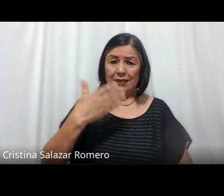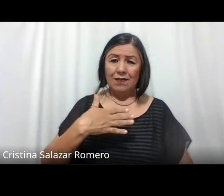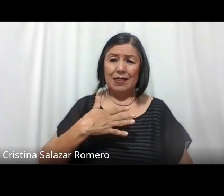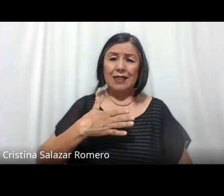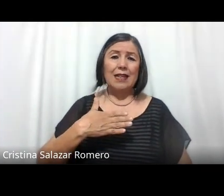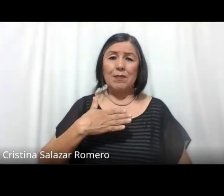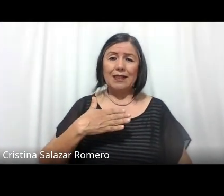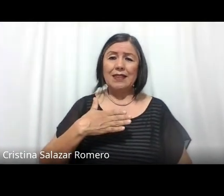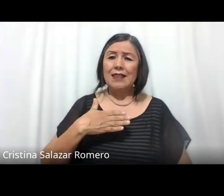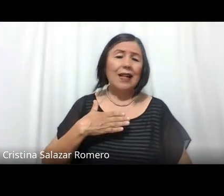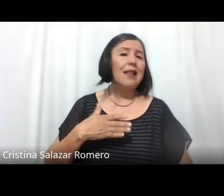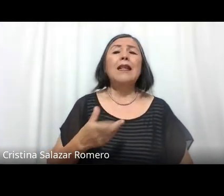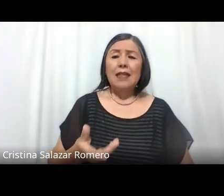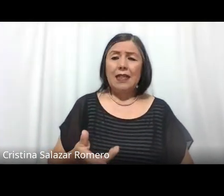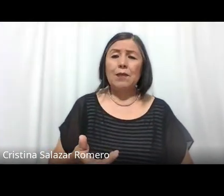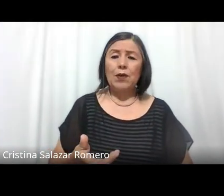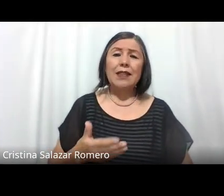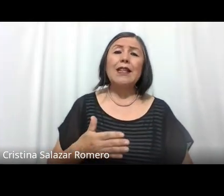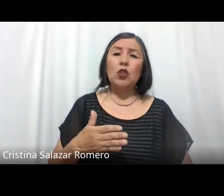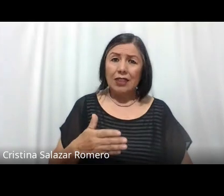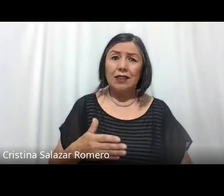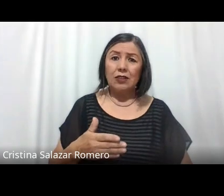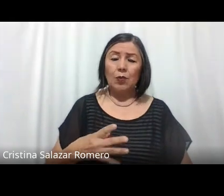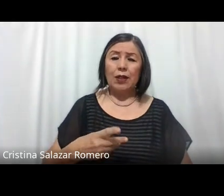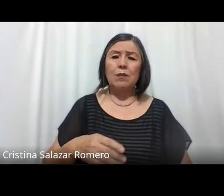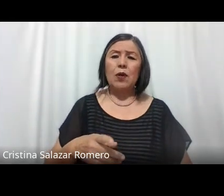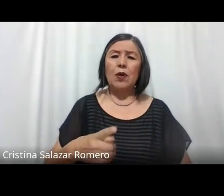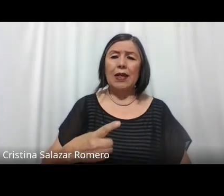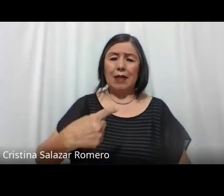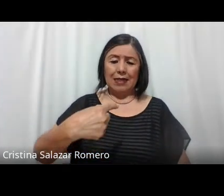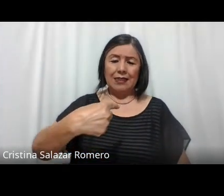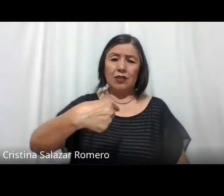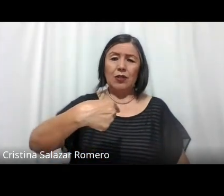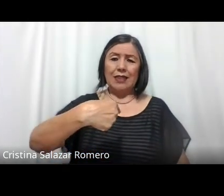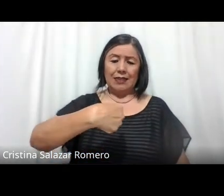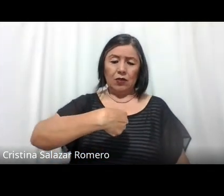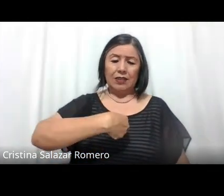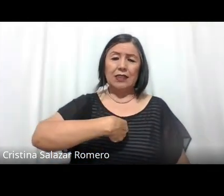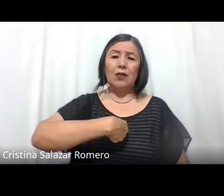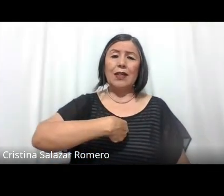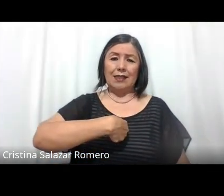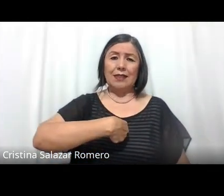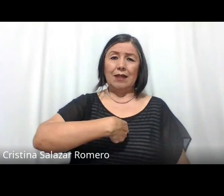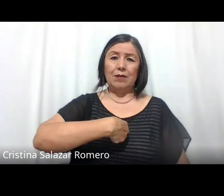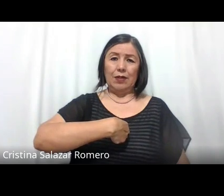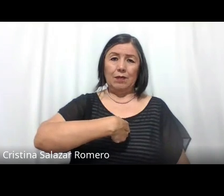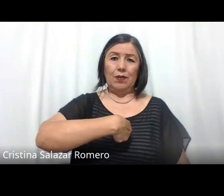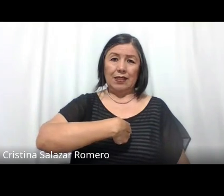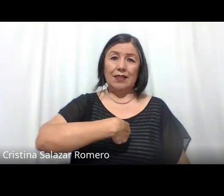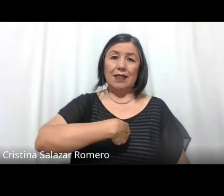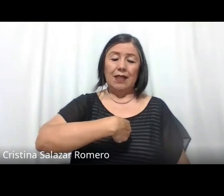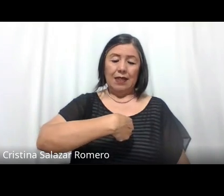o se establecen en la parte central y que pueden tener contacto. Por ejemplo, al centro y que hace contacto es esta. Por